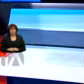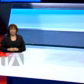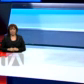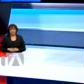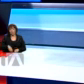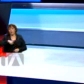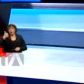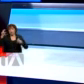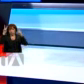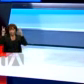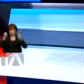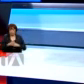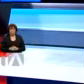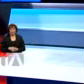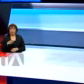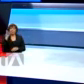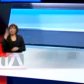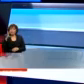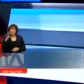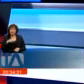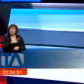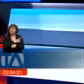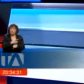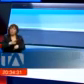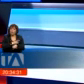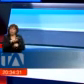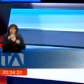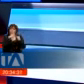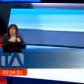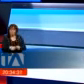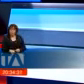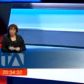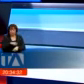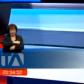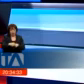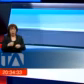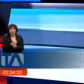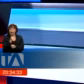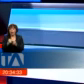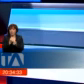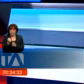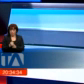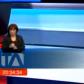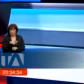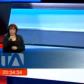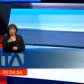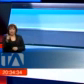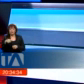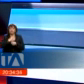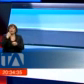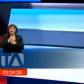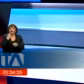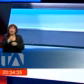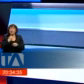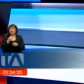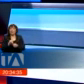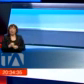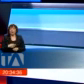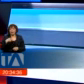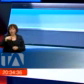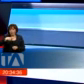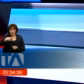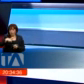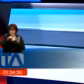En otro tema, por más de 16 horas permanecieron maniatados los trabajadores de una camaronera ubicada en la isla Puna, provincia del